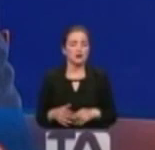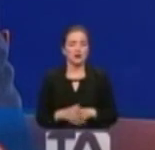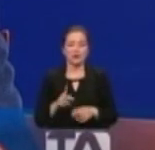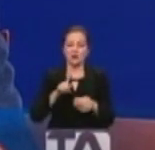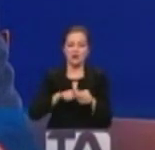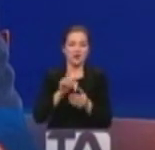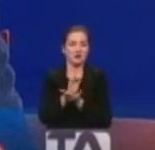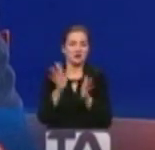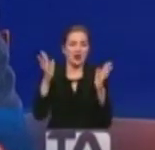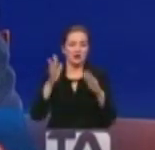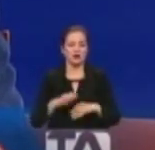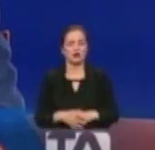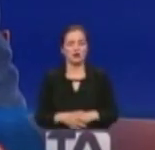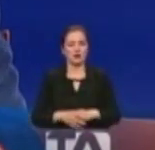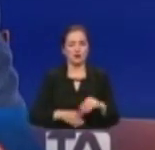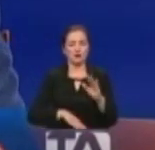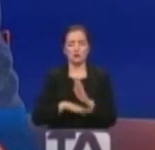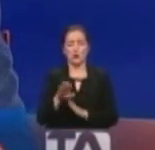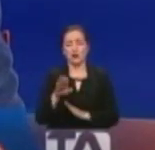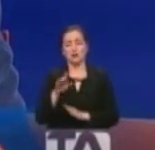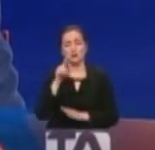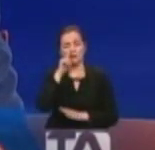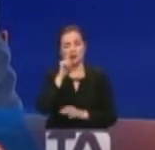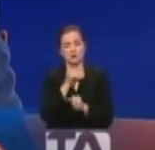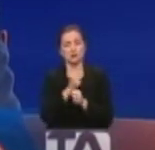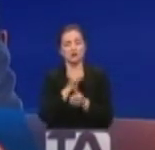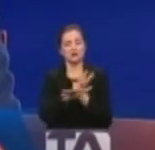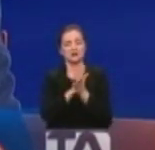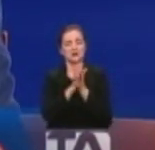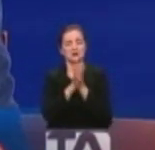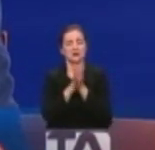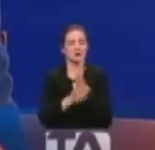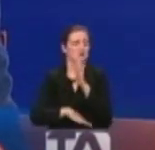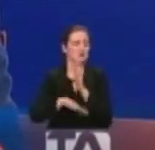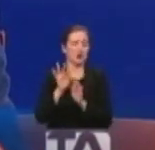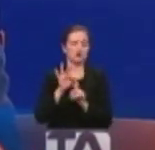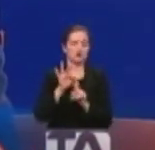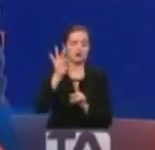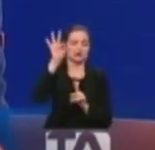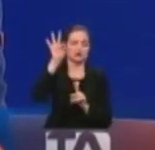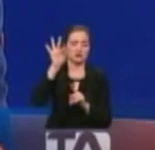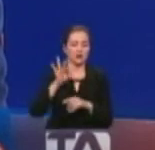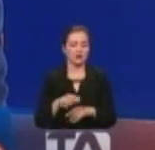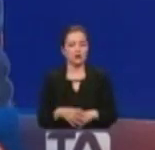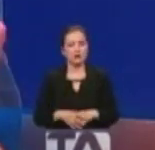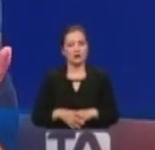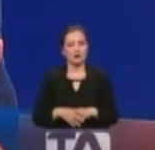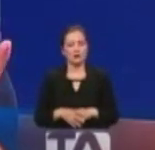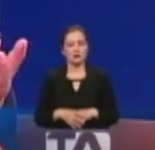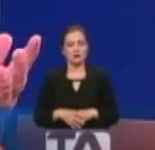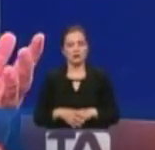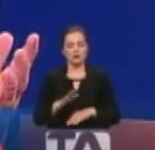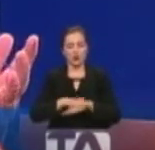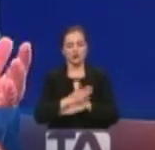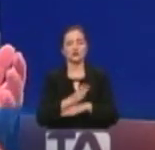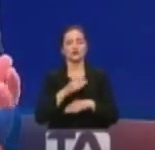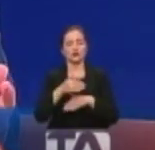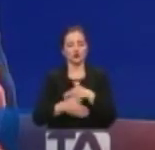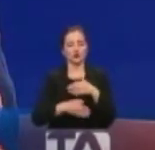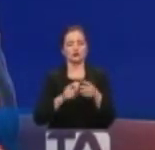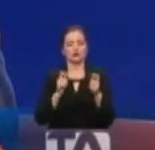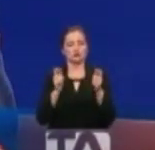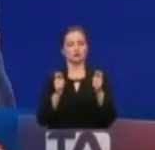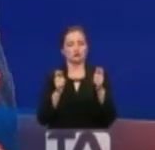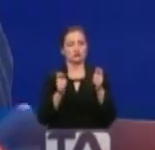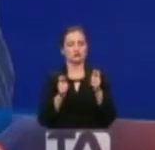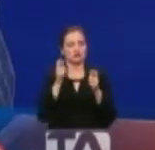ciudades que mayor tasa de desempleo tiene este rato en el país, básicamente por los procesos de transformación que se está